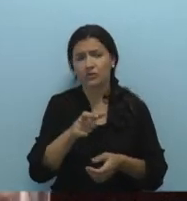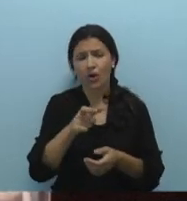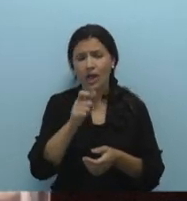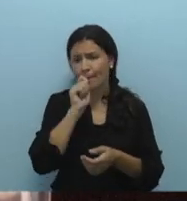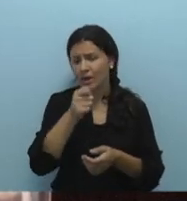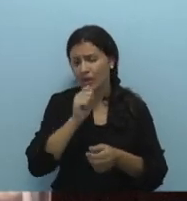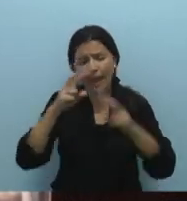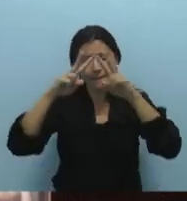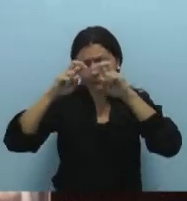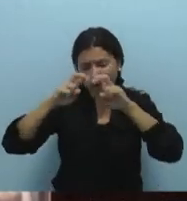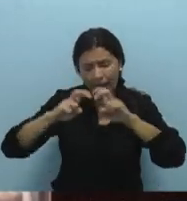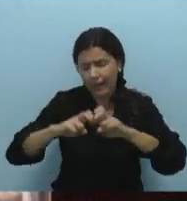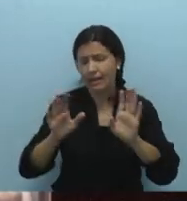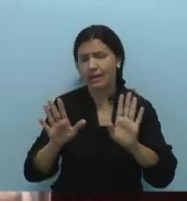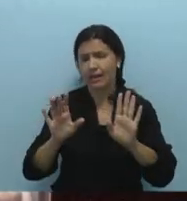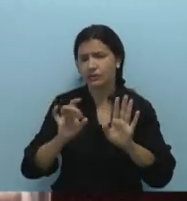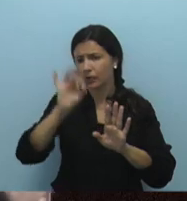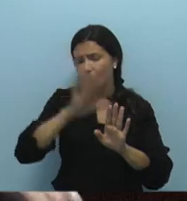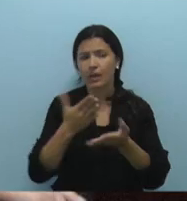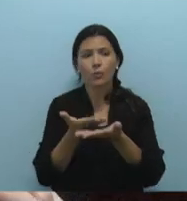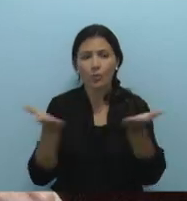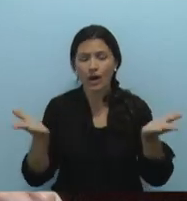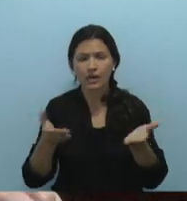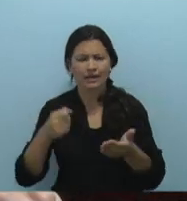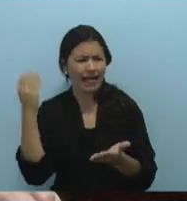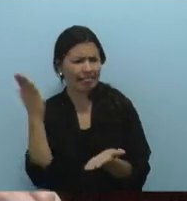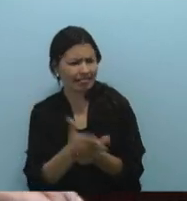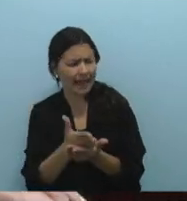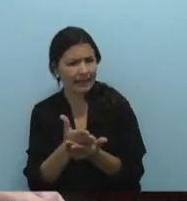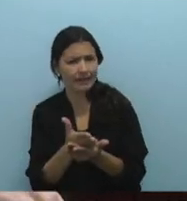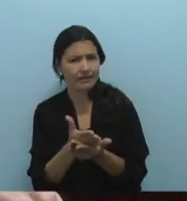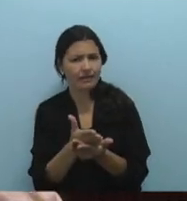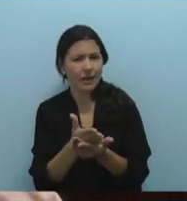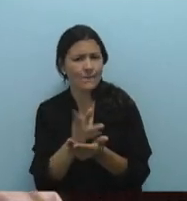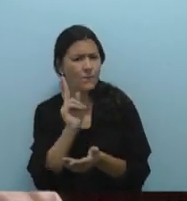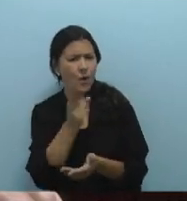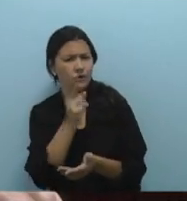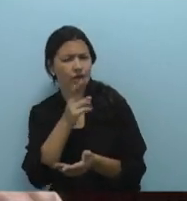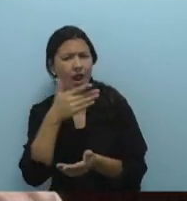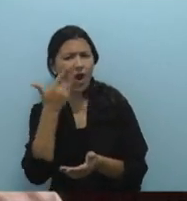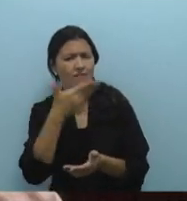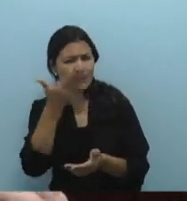hoy planteando un ataque sistemático que además los está amordazando y además el presidente